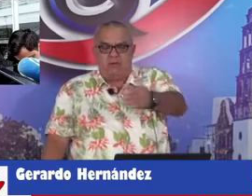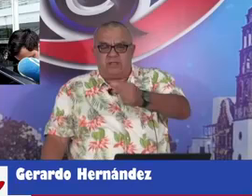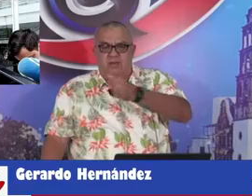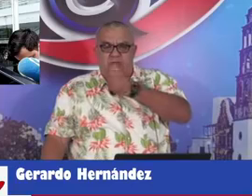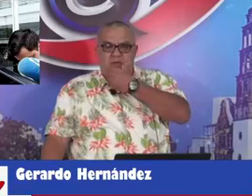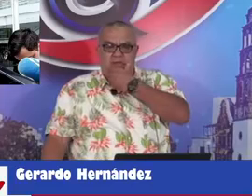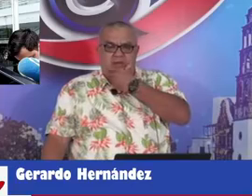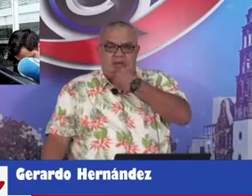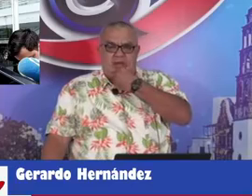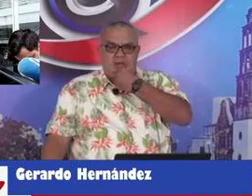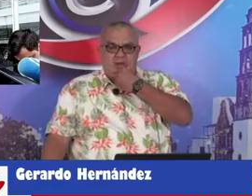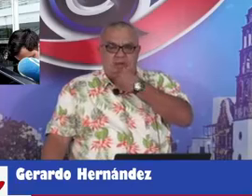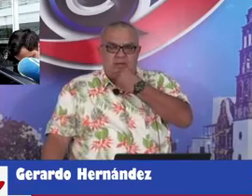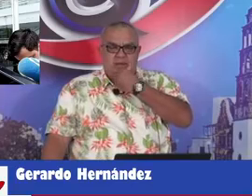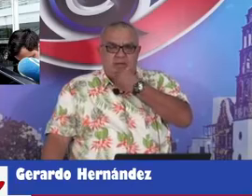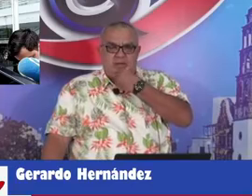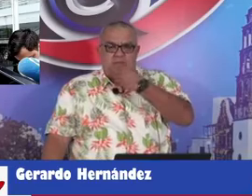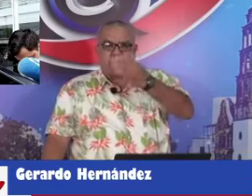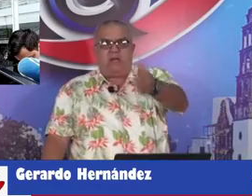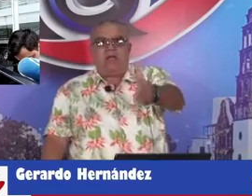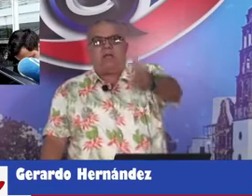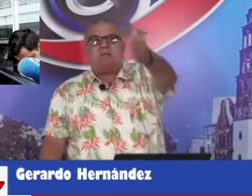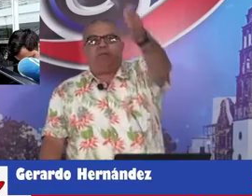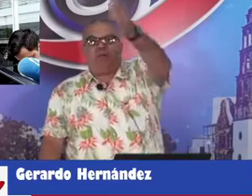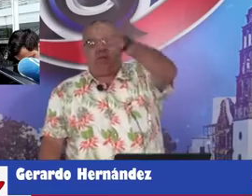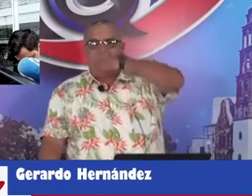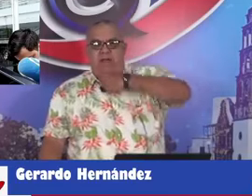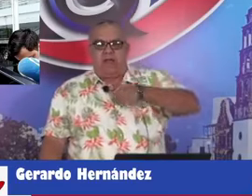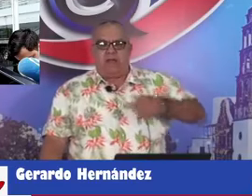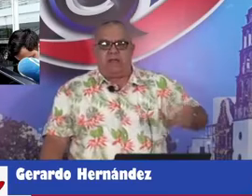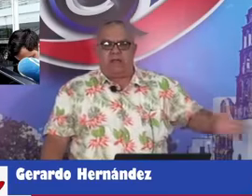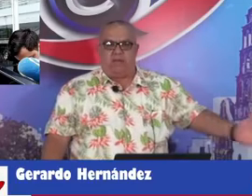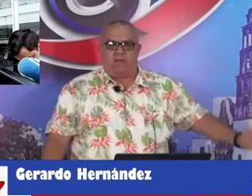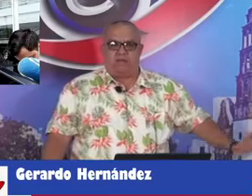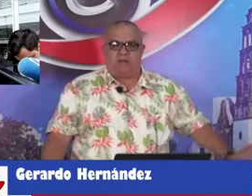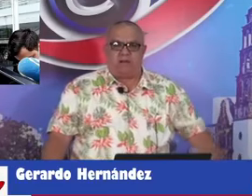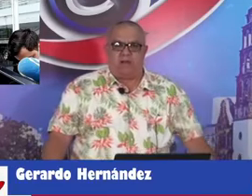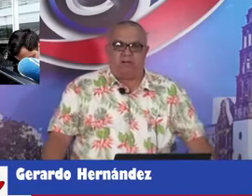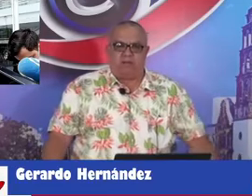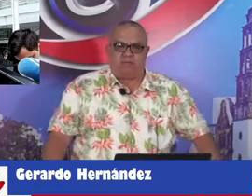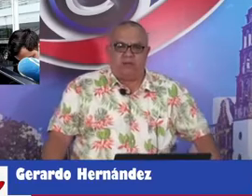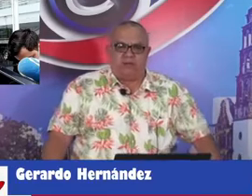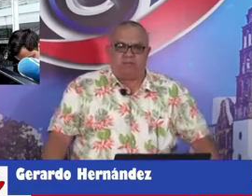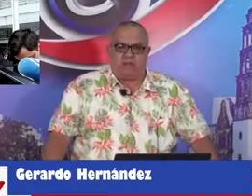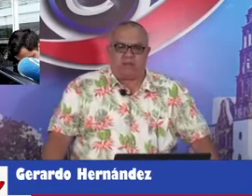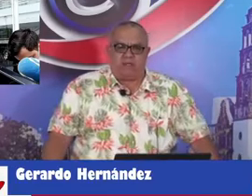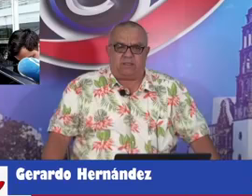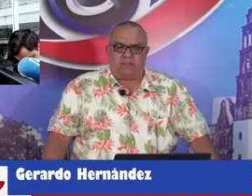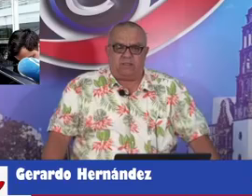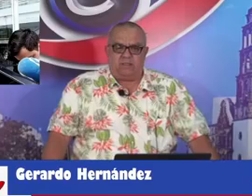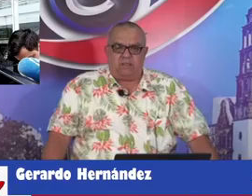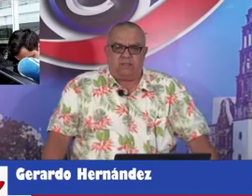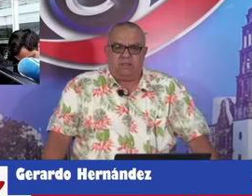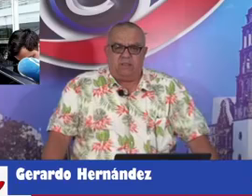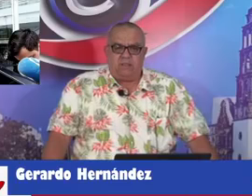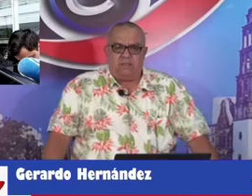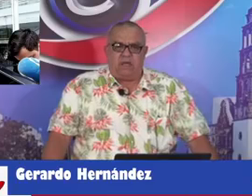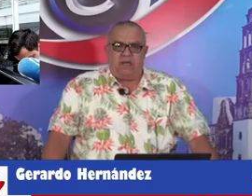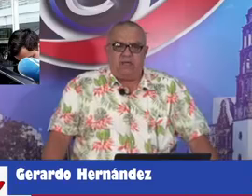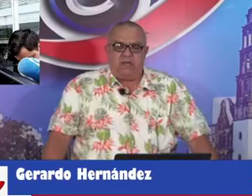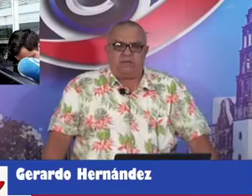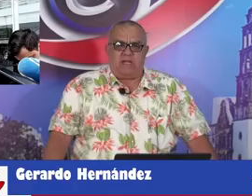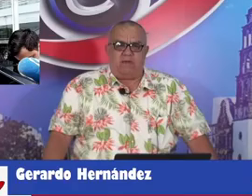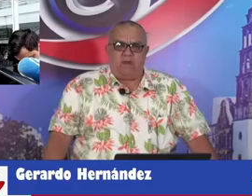porque valores es lo que menos tiene. Si la hija se ponía a bailar ahí en la barra central arriba de las mesas,